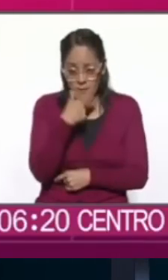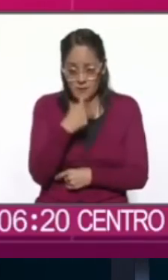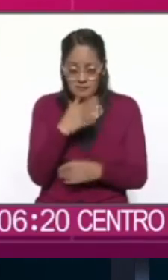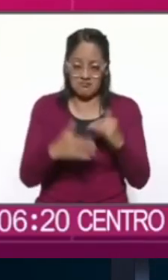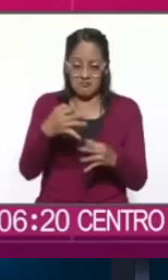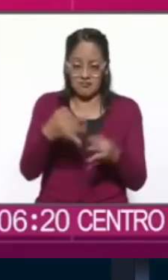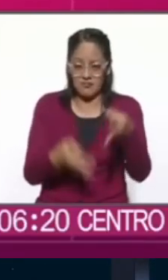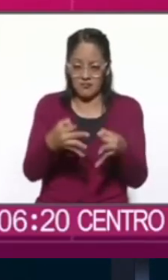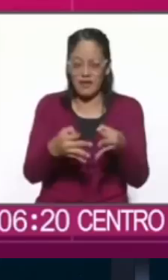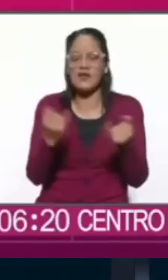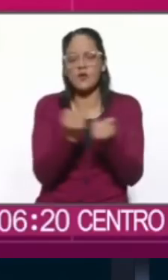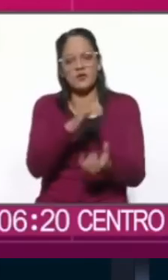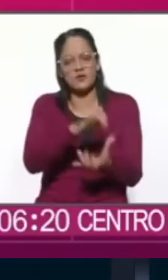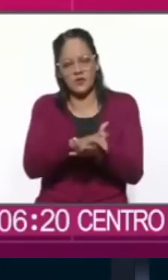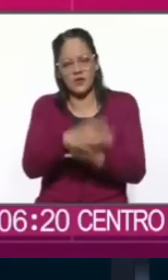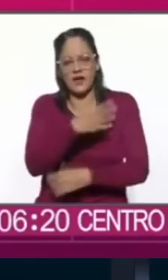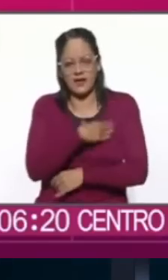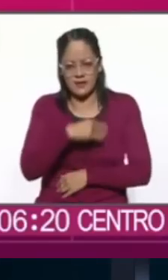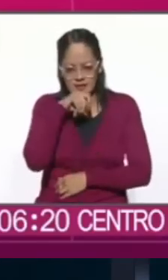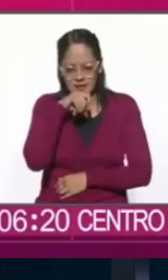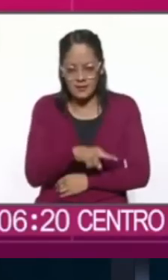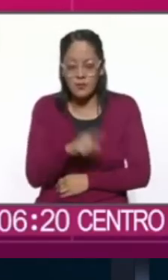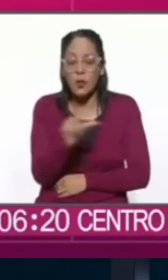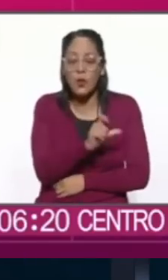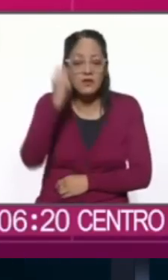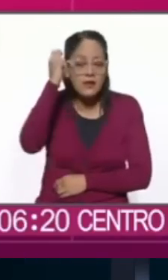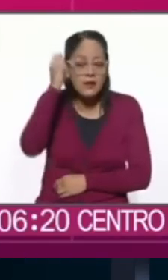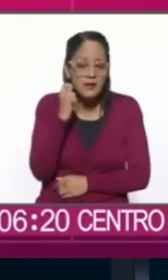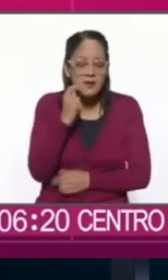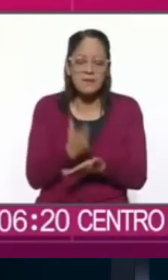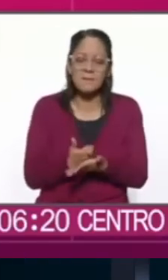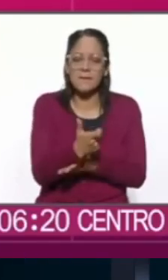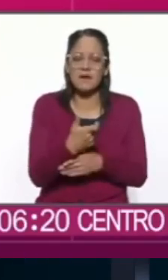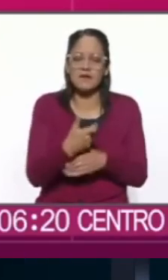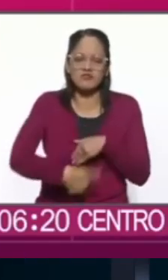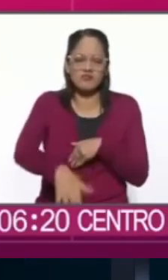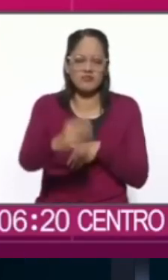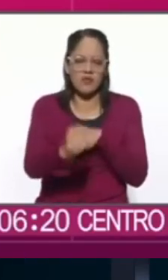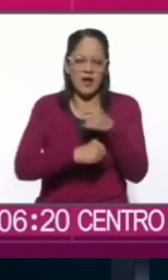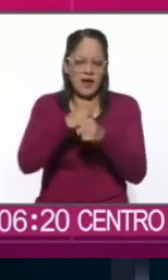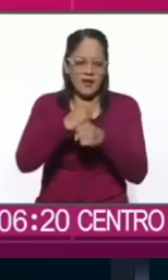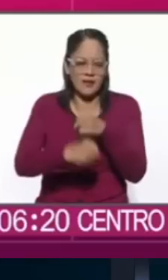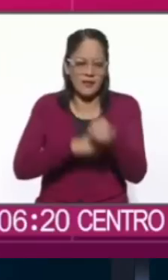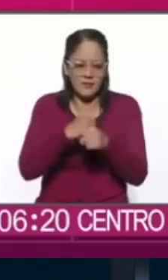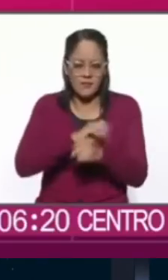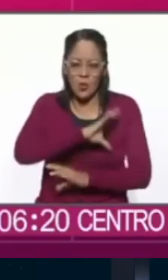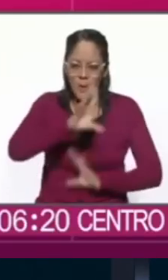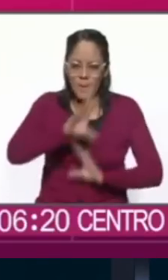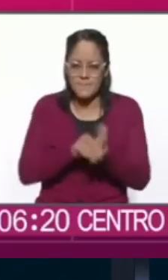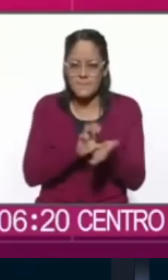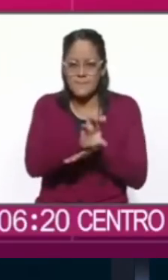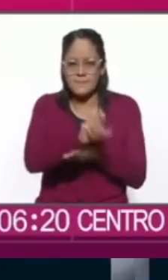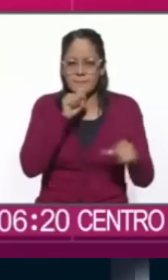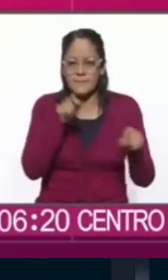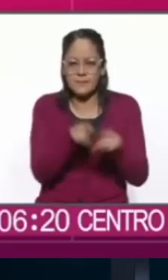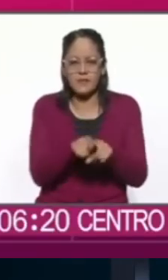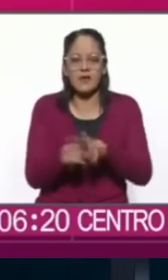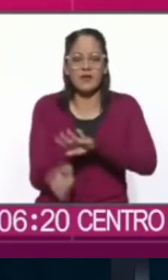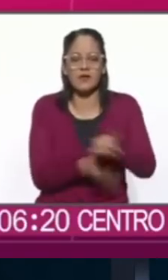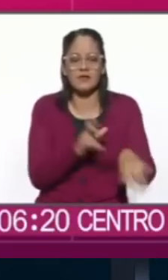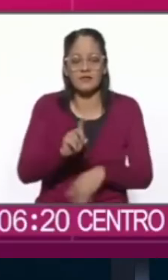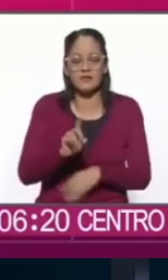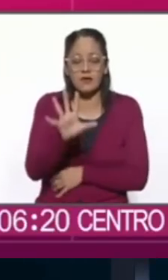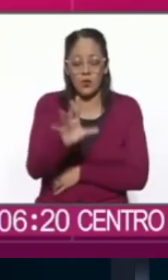hijos. 34. Cuando se retiran, reciben una pensión vitalicia con casi la totalidad de su sueldo. 35.